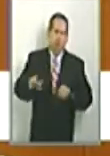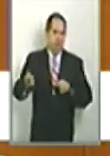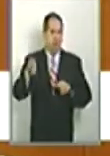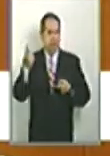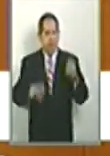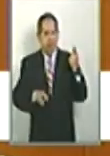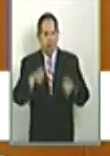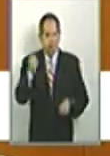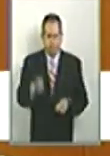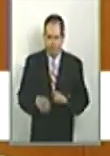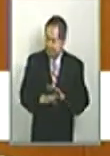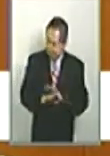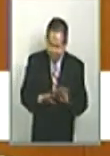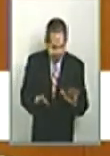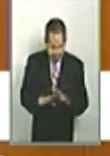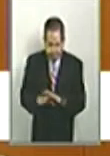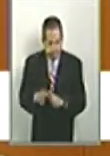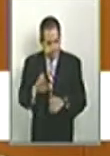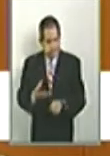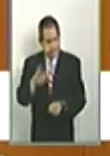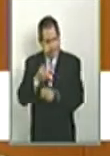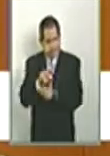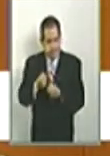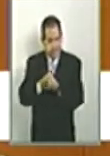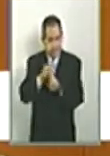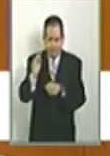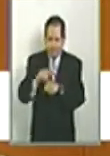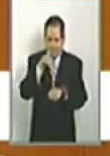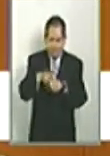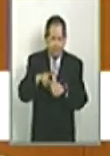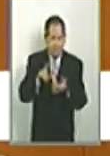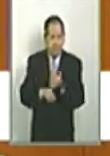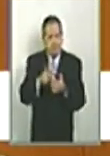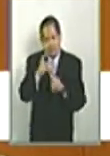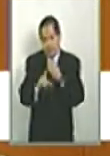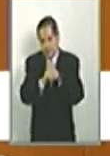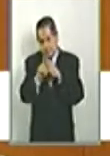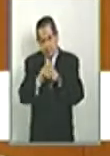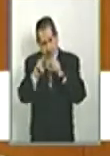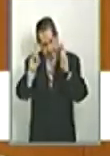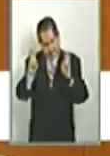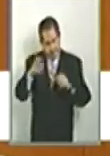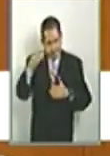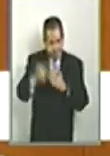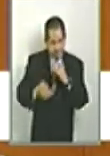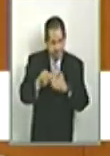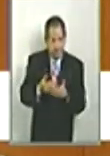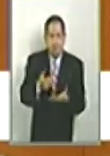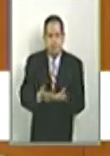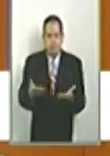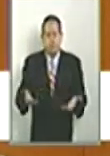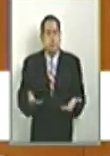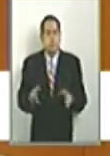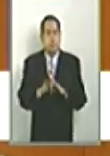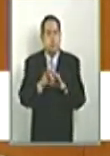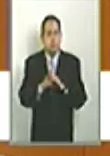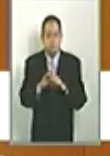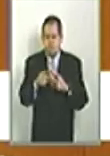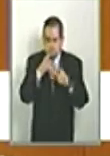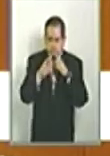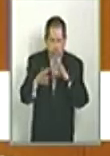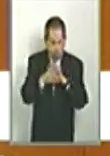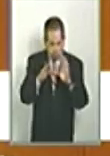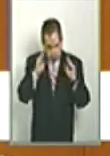del poder, el fortalecimiento del federalismo, que es uno de los grandes temas pendientes y que ahora se van a tener que poner